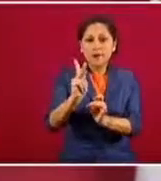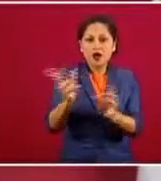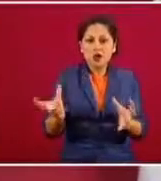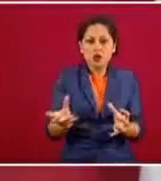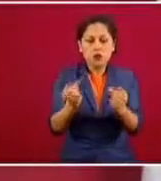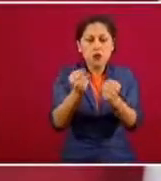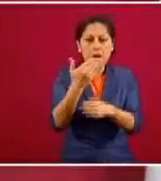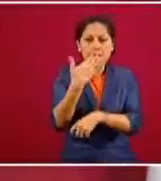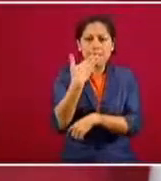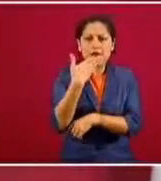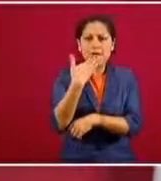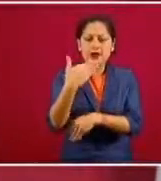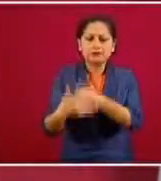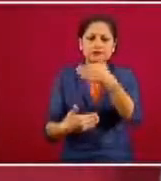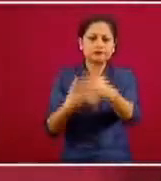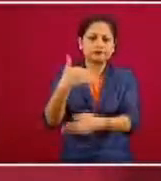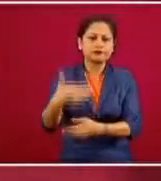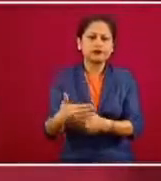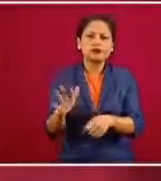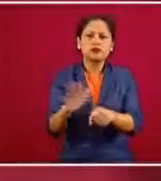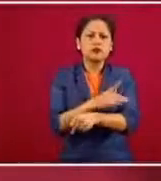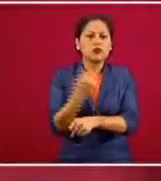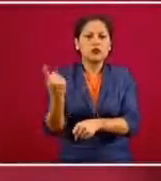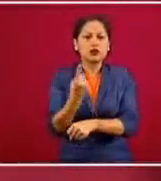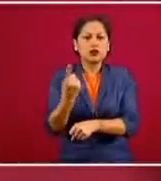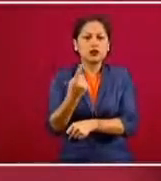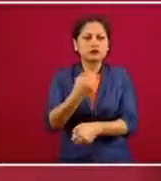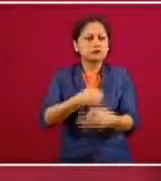porque la gente